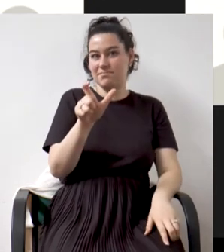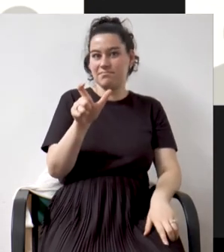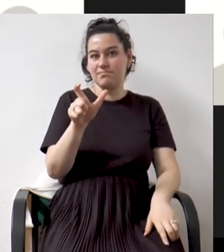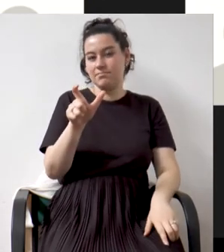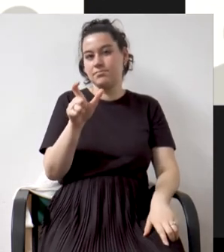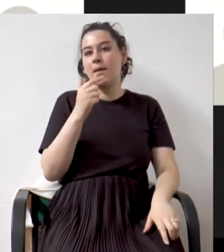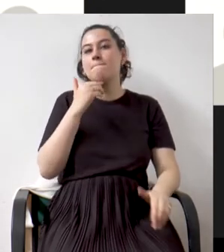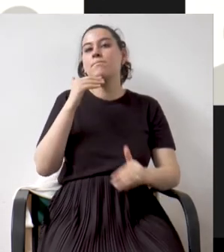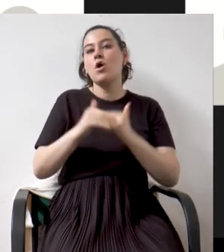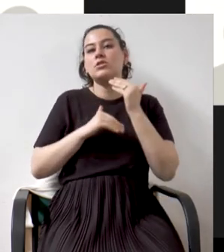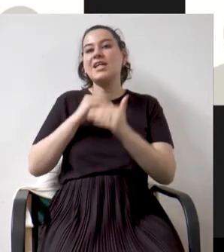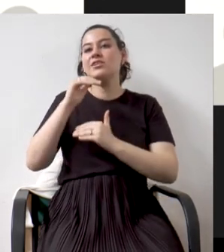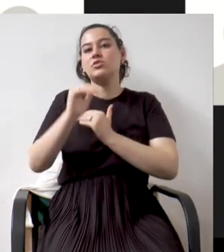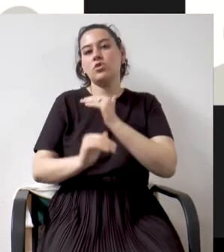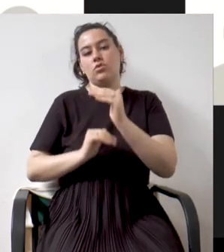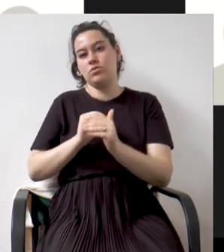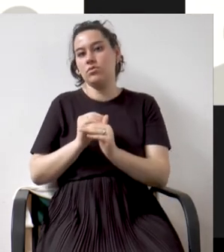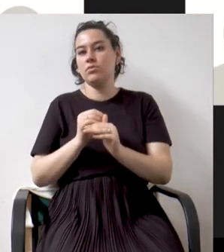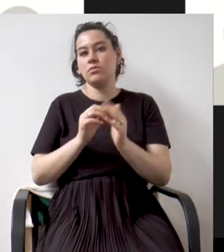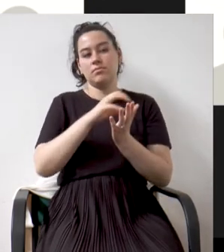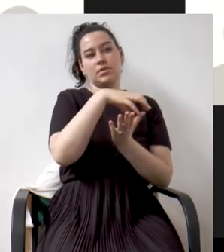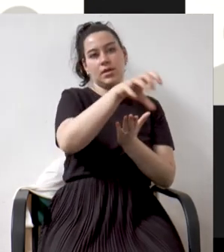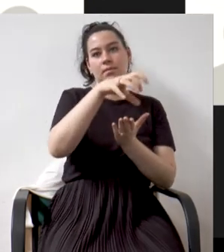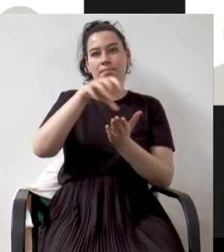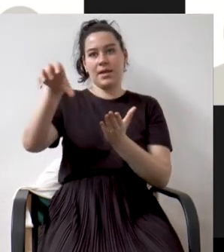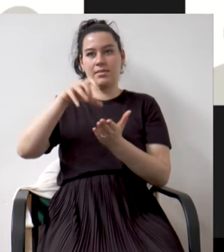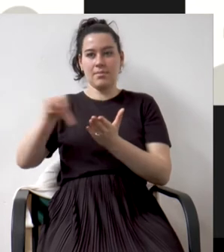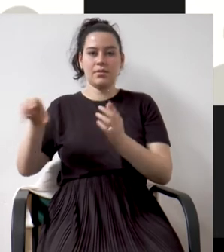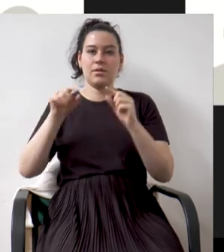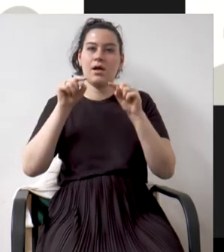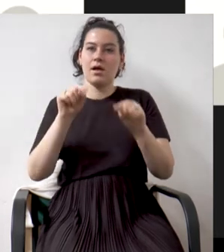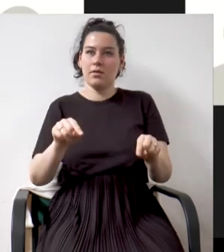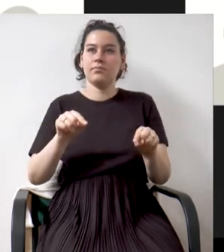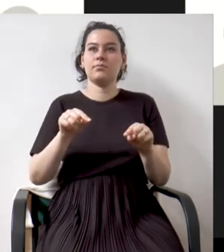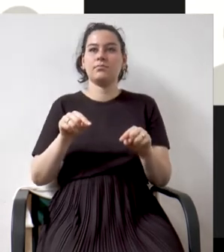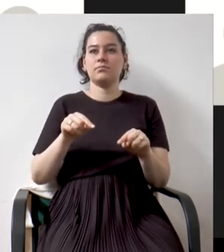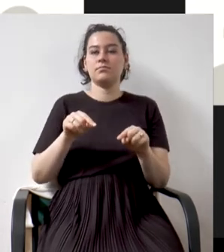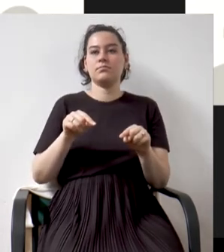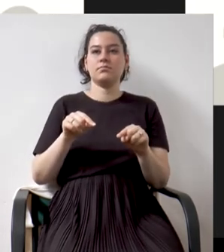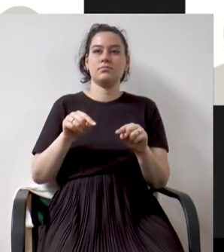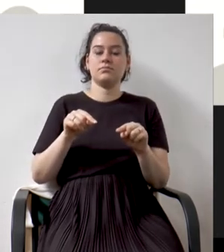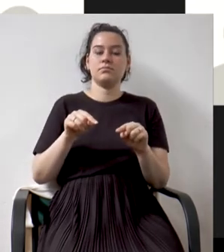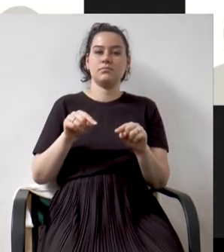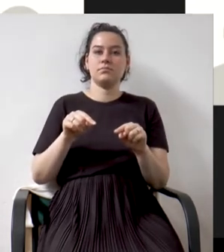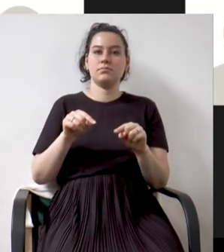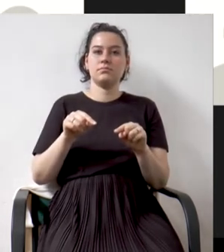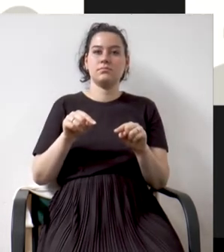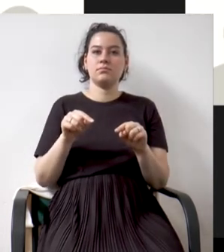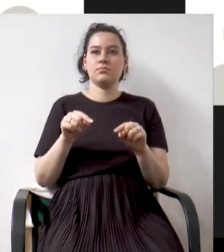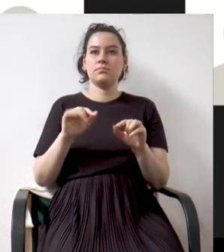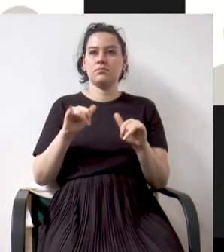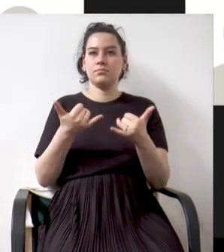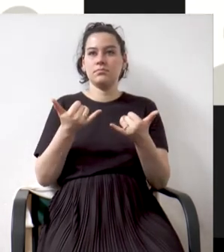de un proceso de departamentalización del CURE, no como en algún momento se estuvo